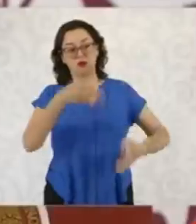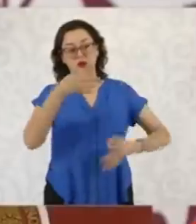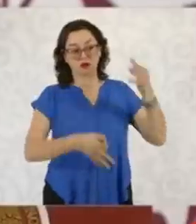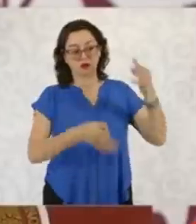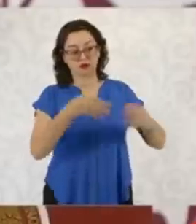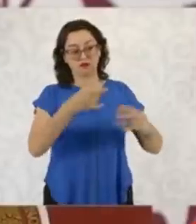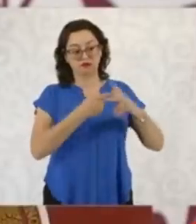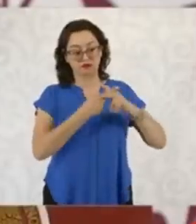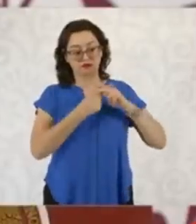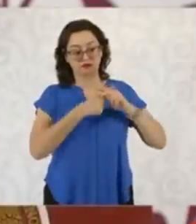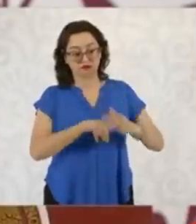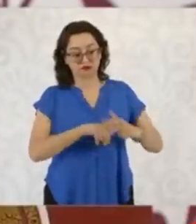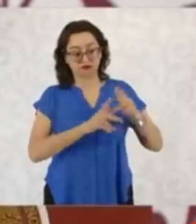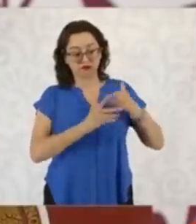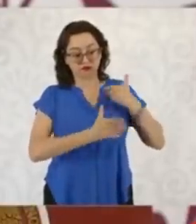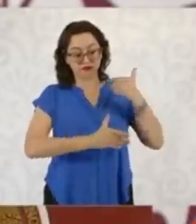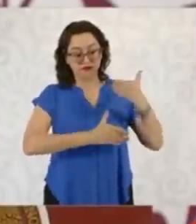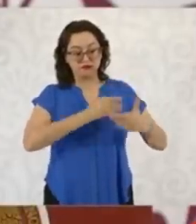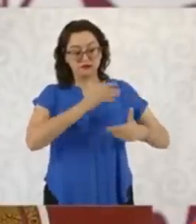personas